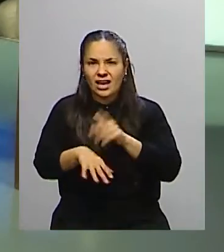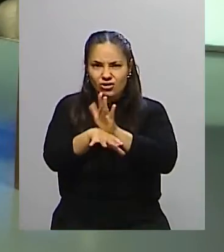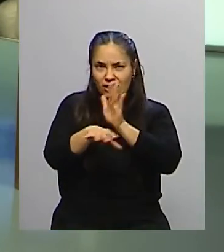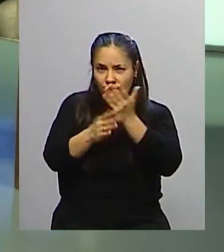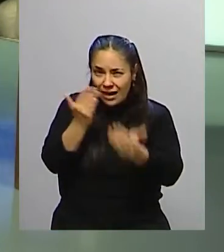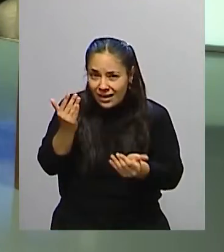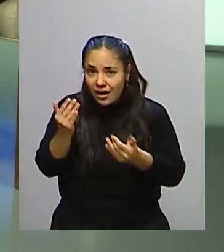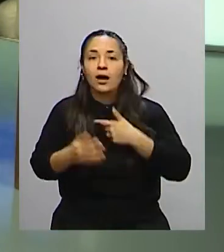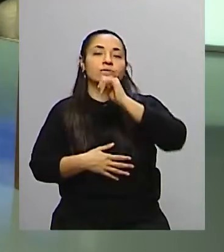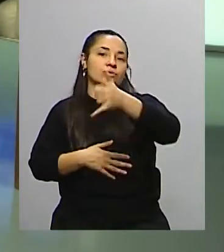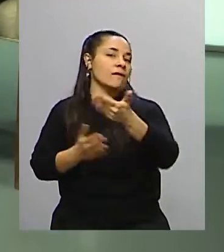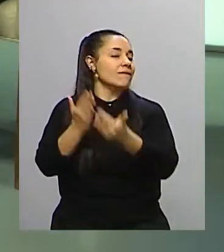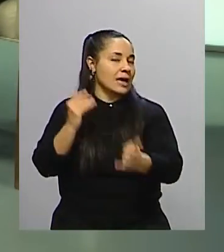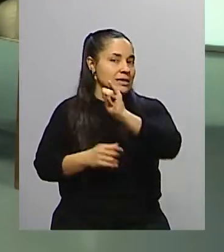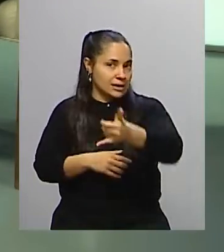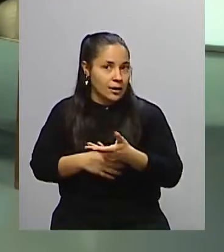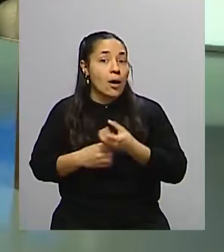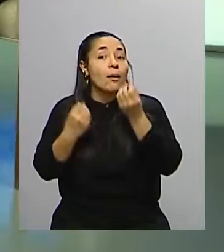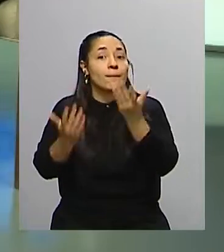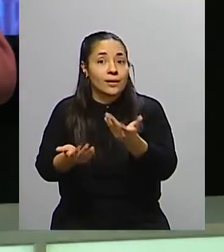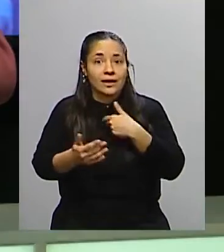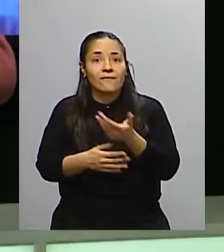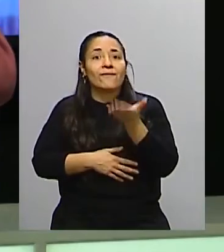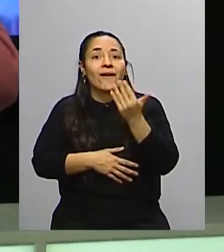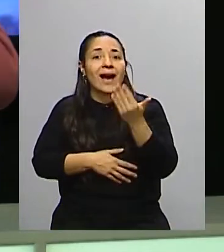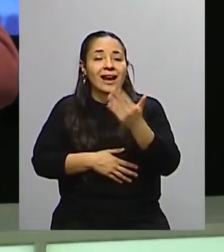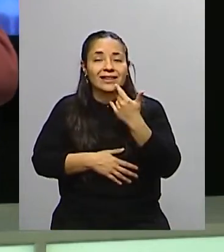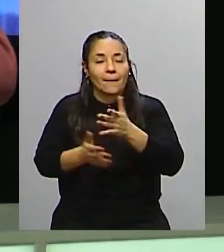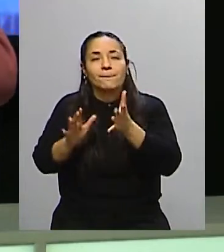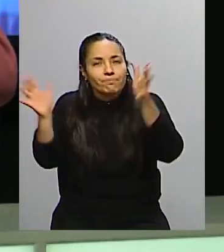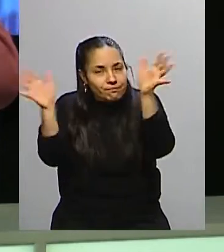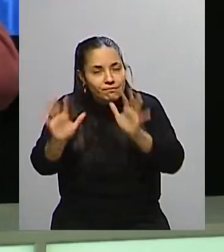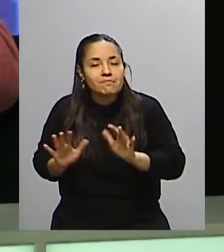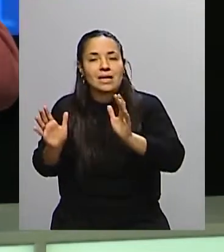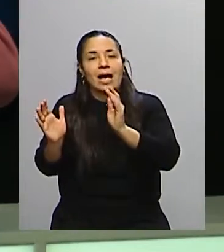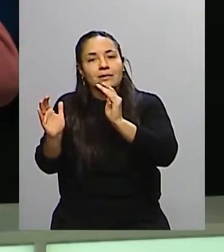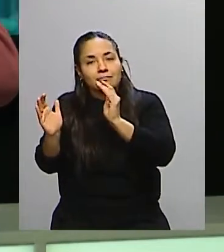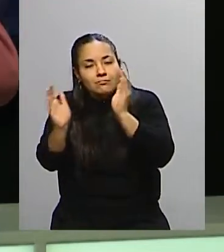gran falla. ¿Por qué? Porque se filtra mucha eficiencia. Porque finalmente a